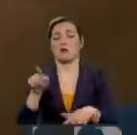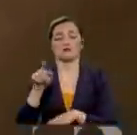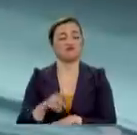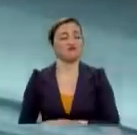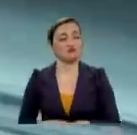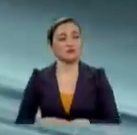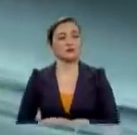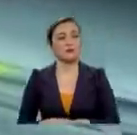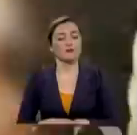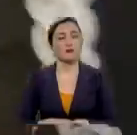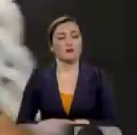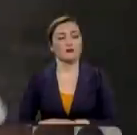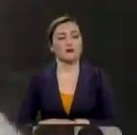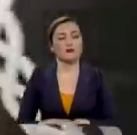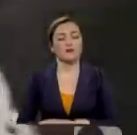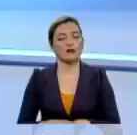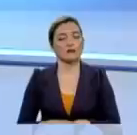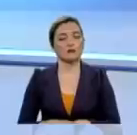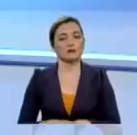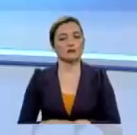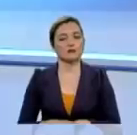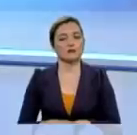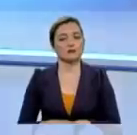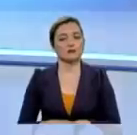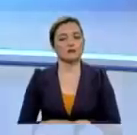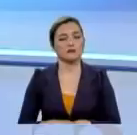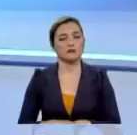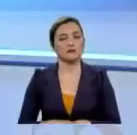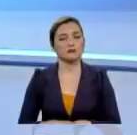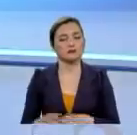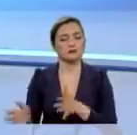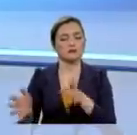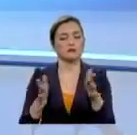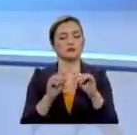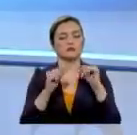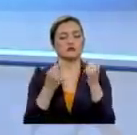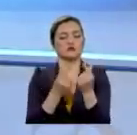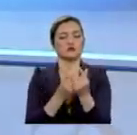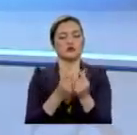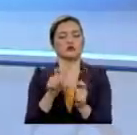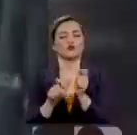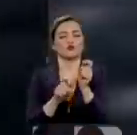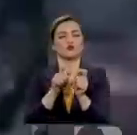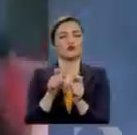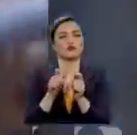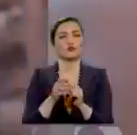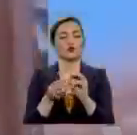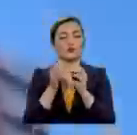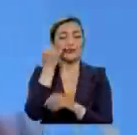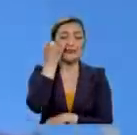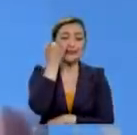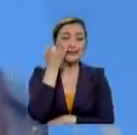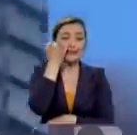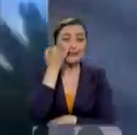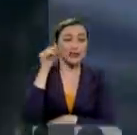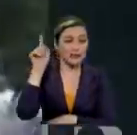lista. En Quito, Fausto Yepes, 24 horas. Vamos con otro tema. Un grupo de simpatizantes del movimiento indígena